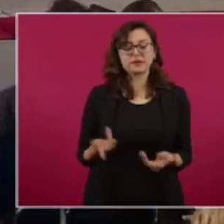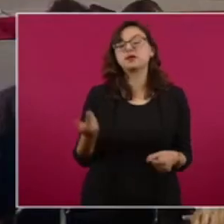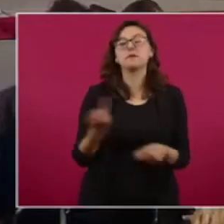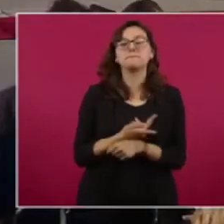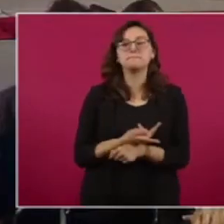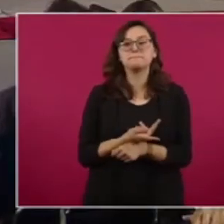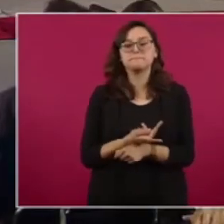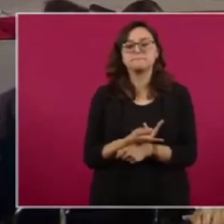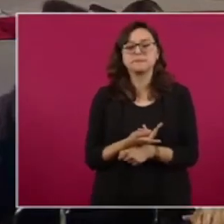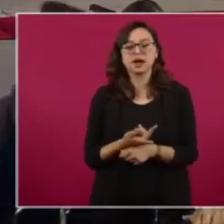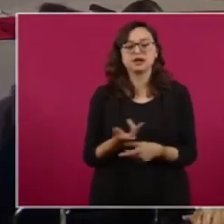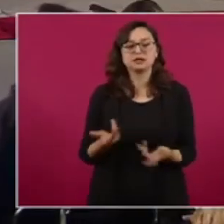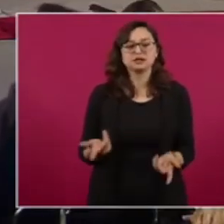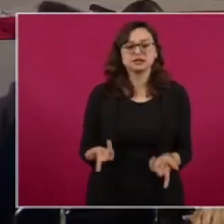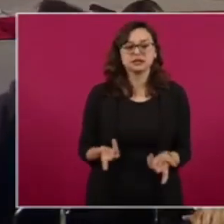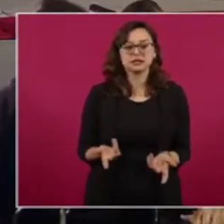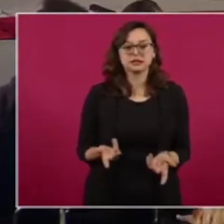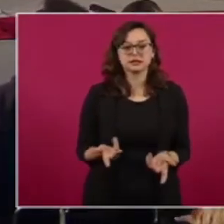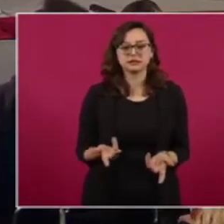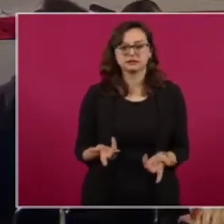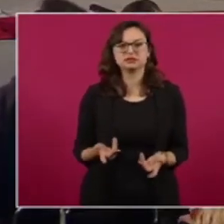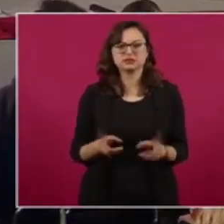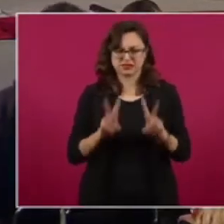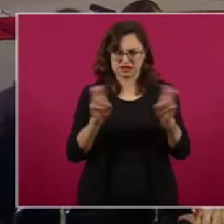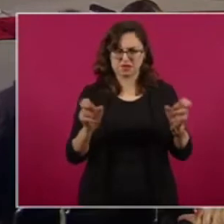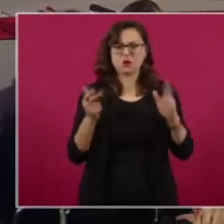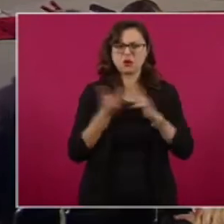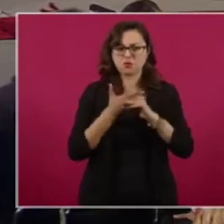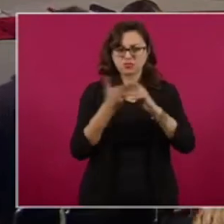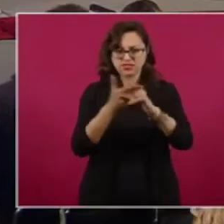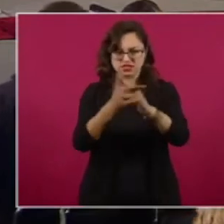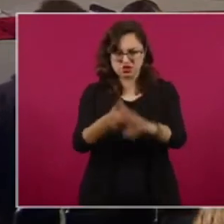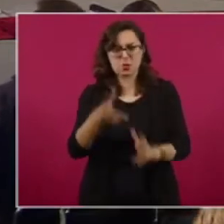¿Por qué no pones lo de homicidios?